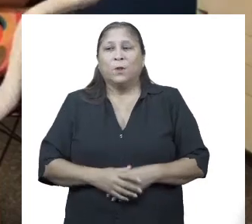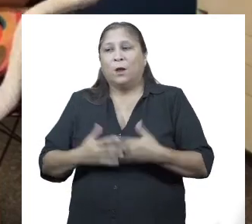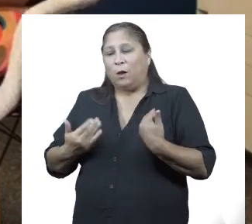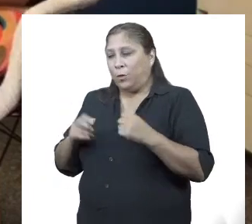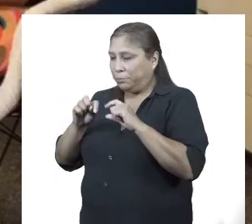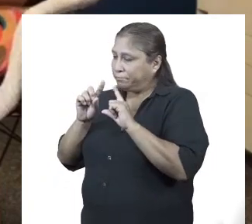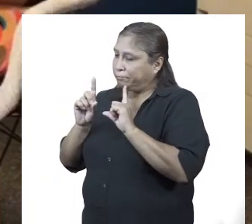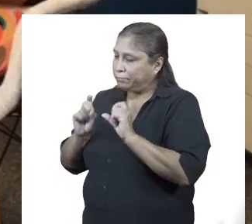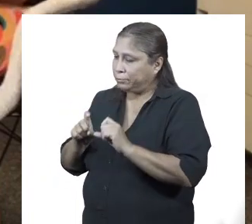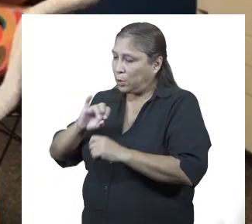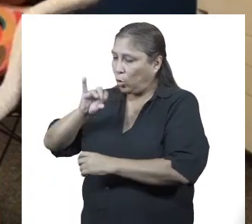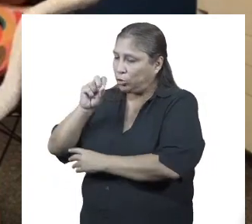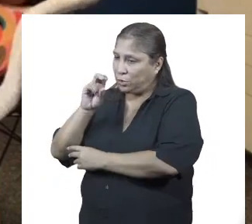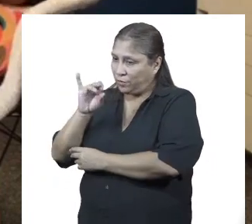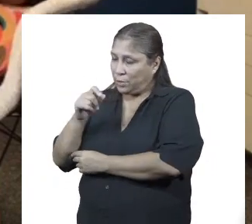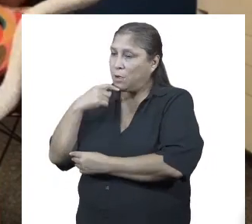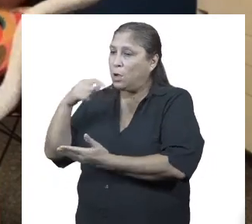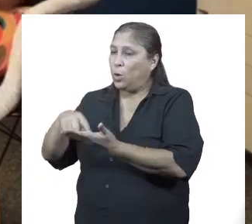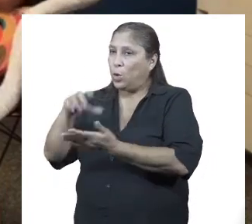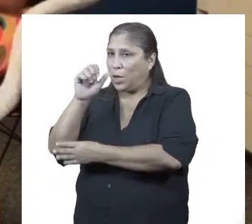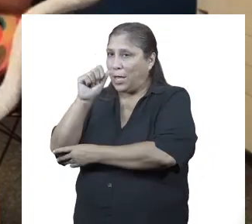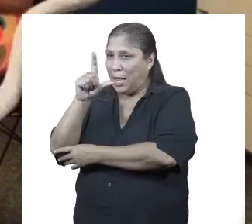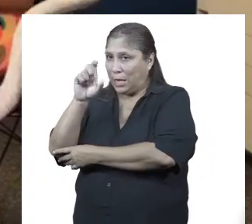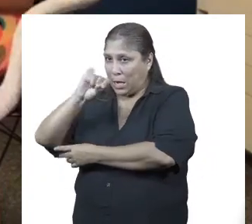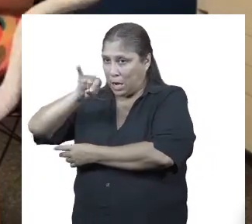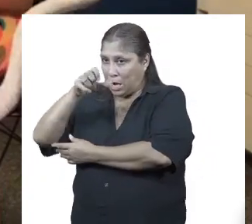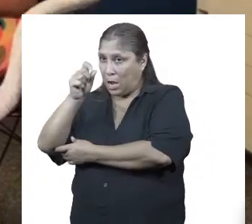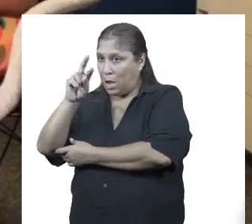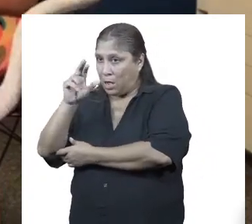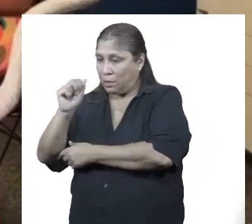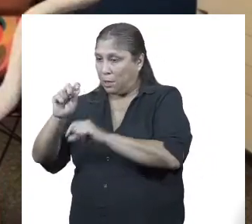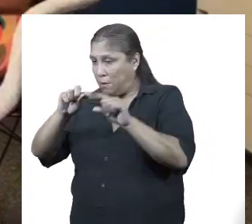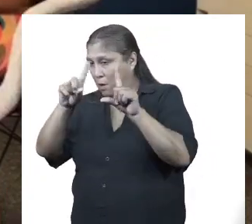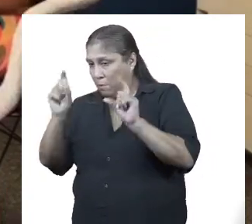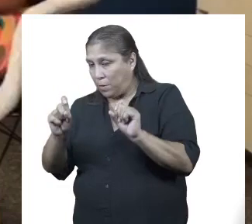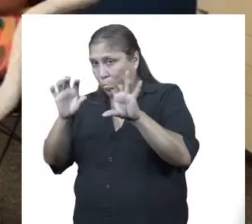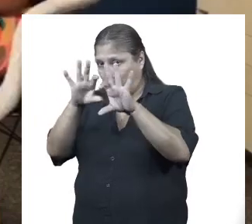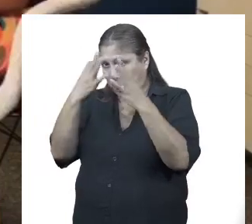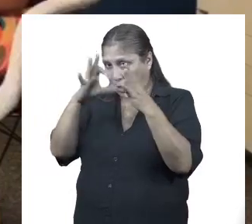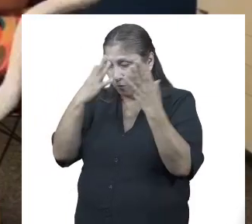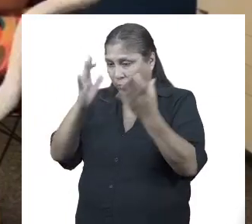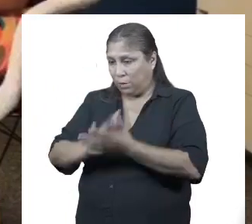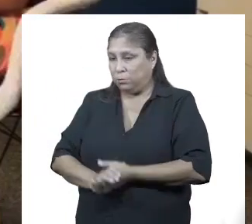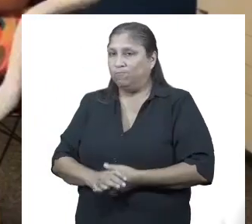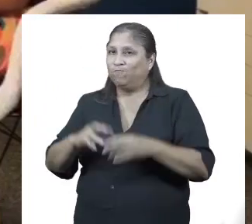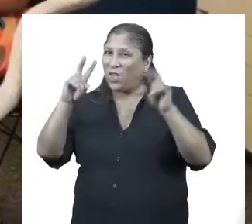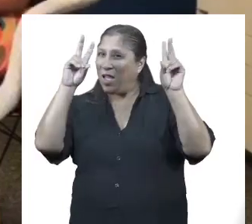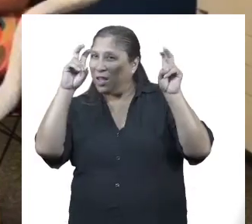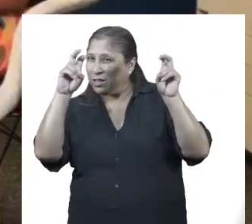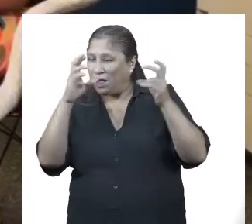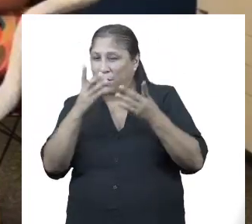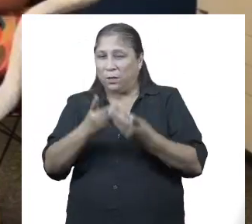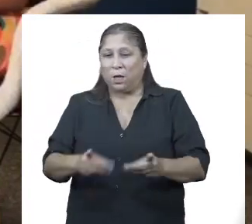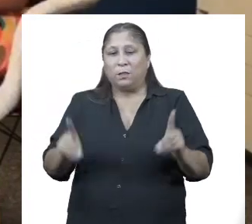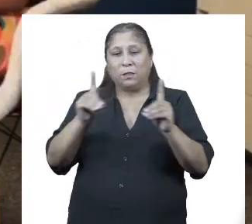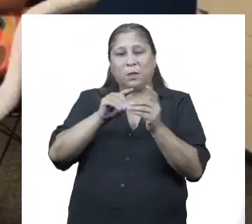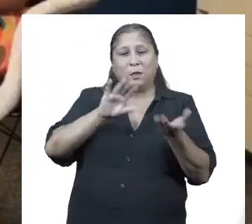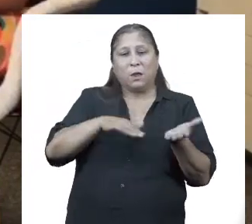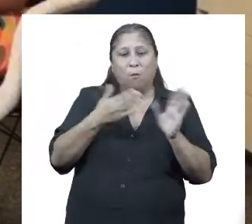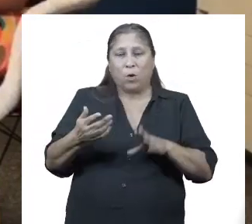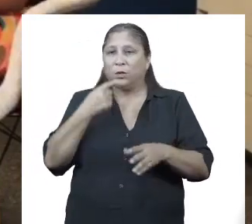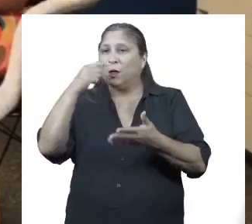por favor, Josefina, leer lo que Alejandra Grecia a través del Facebook comenta. Respecto a la muerte digna, se